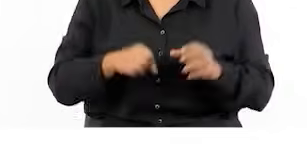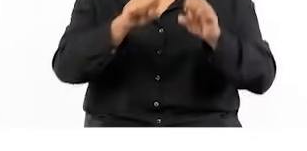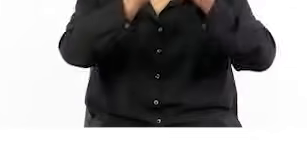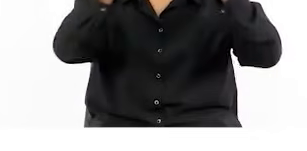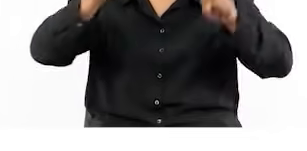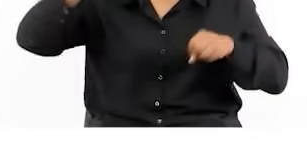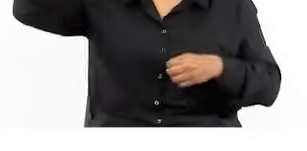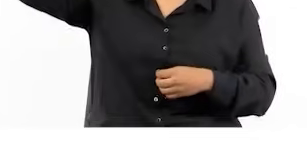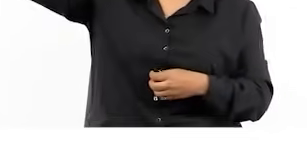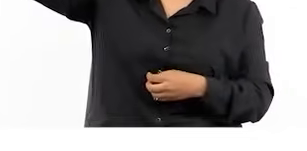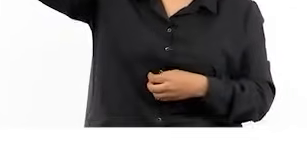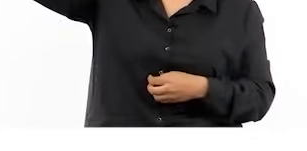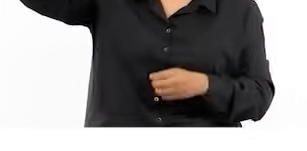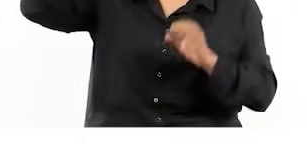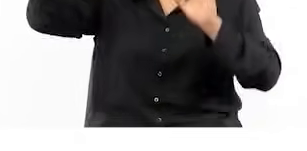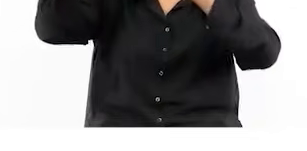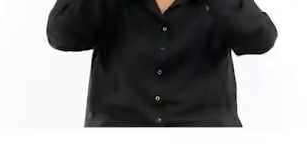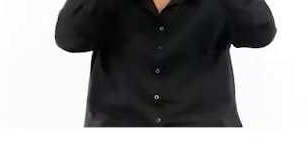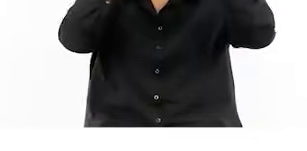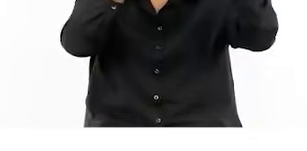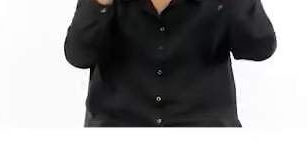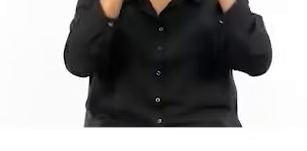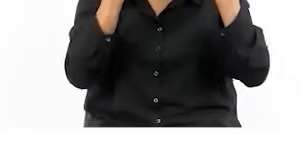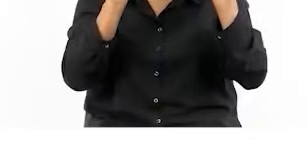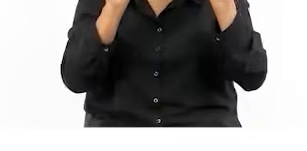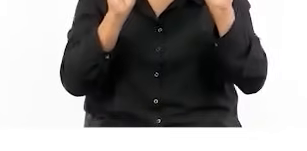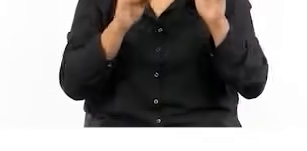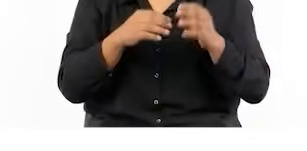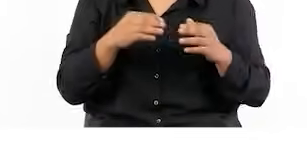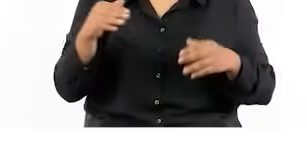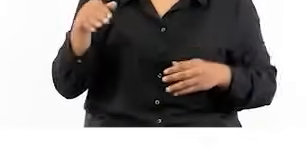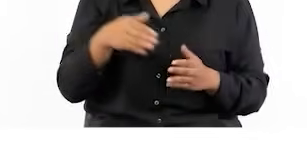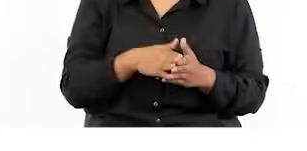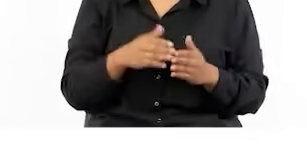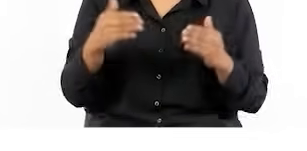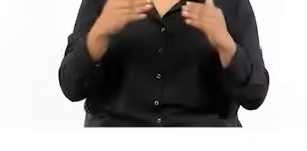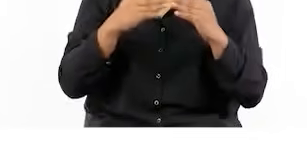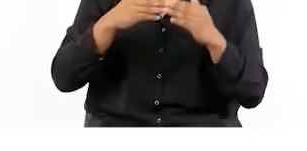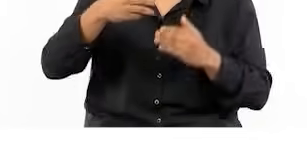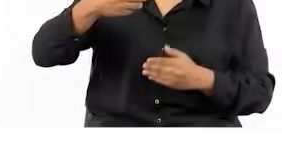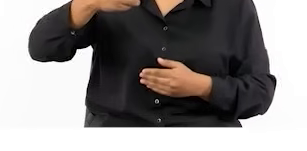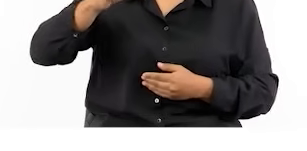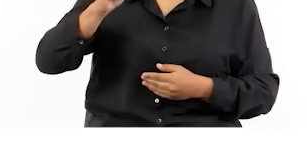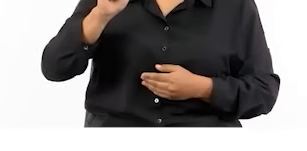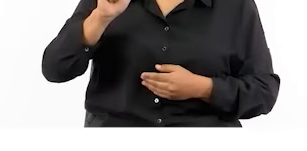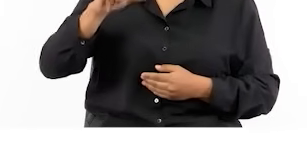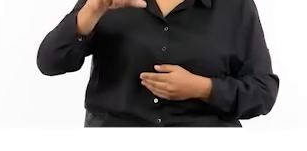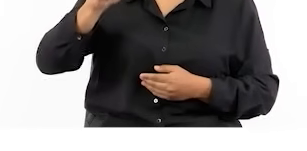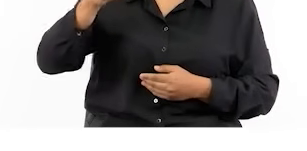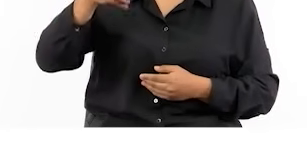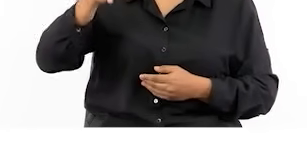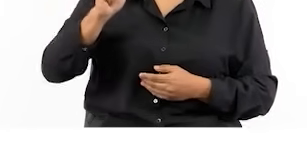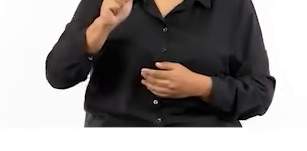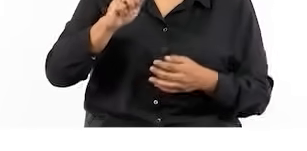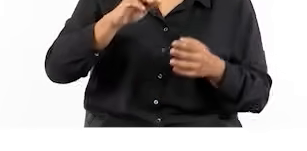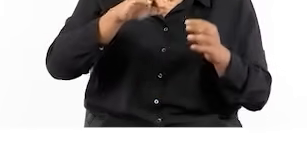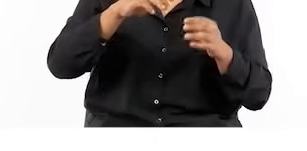Ahora, lo último que vamos a estar aprendiendo es sobre el sistema solar, las estrellas y las